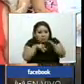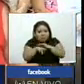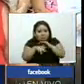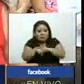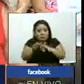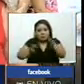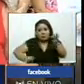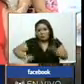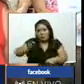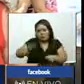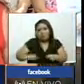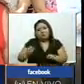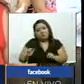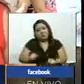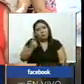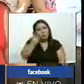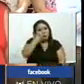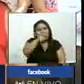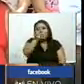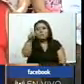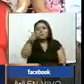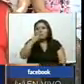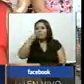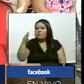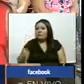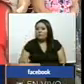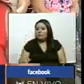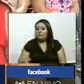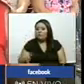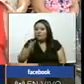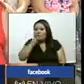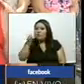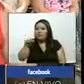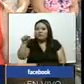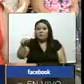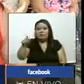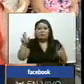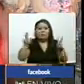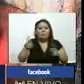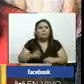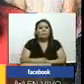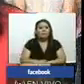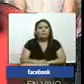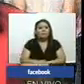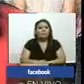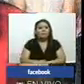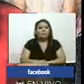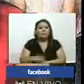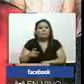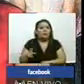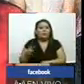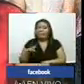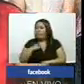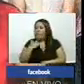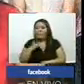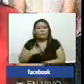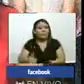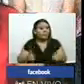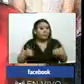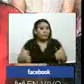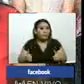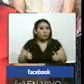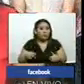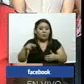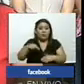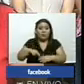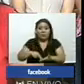cada juzgado y ahí pueden confirmar ustedes la situación que les estamos planteando. Hay descontento en cuestión de los